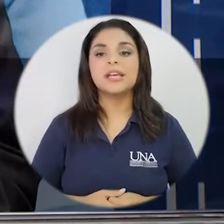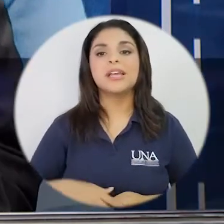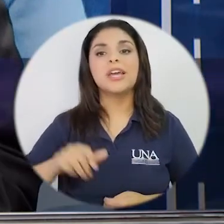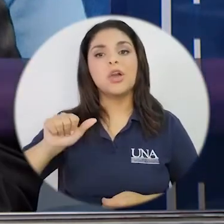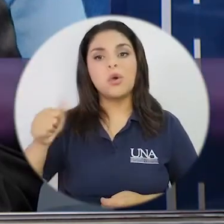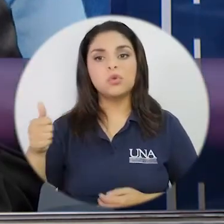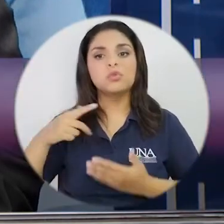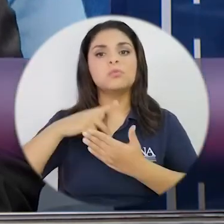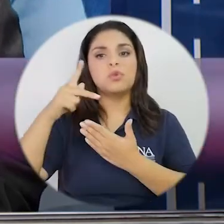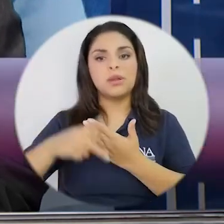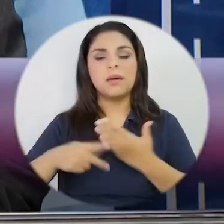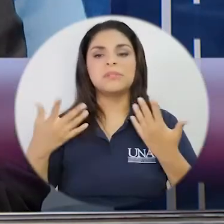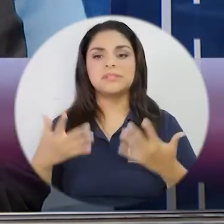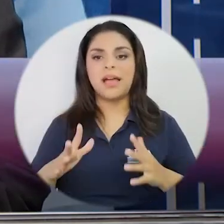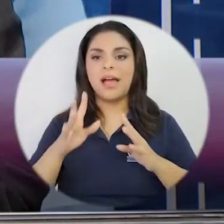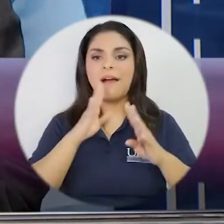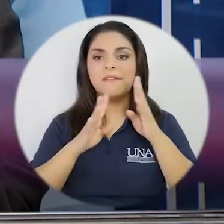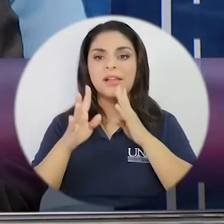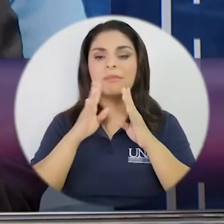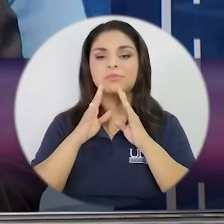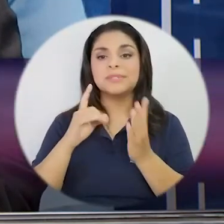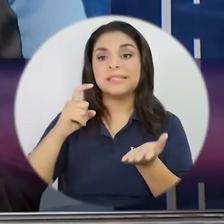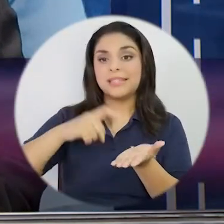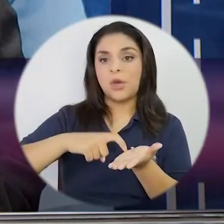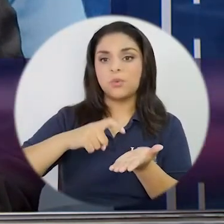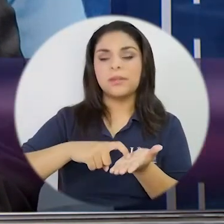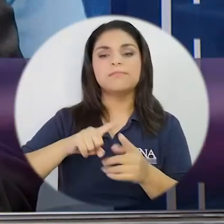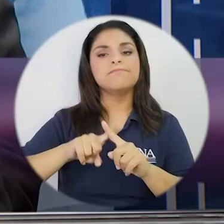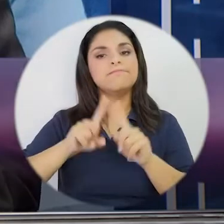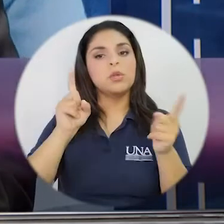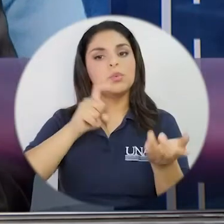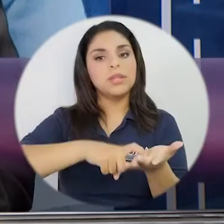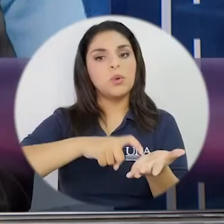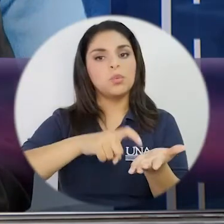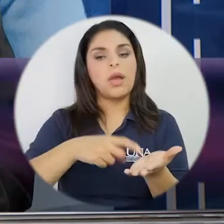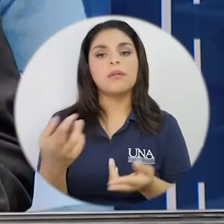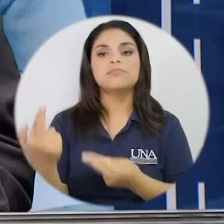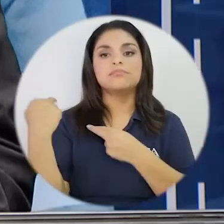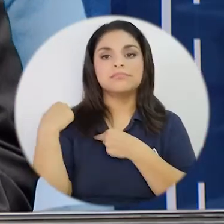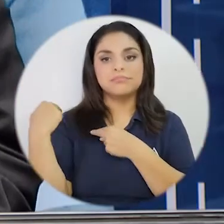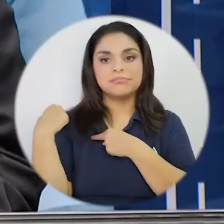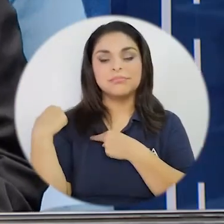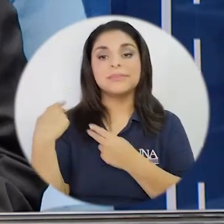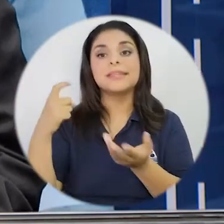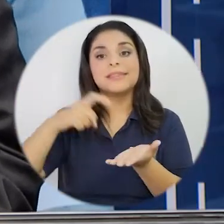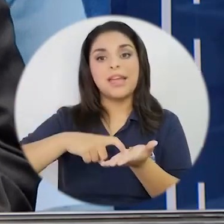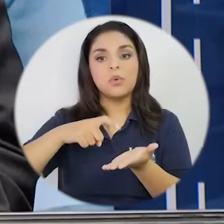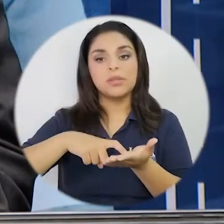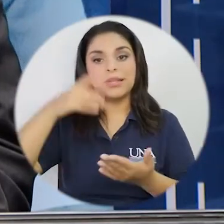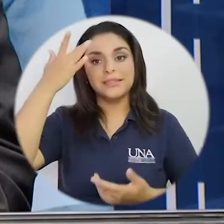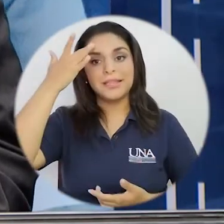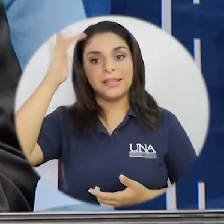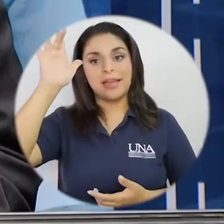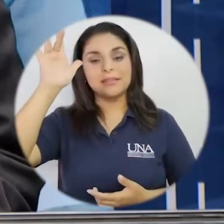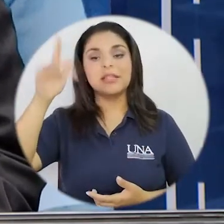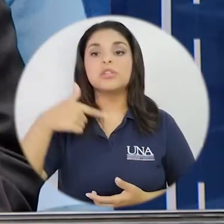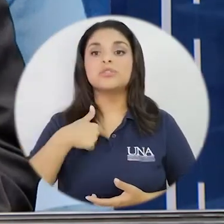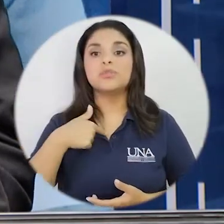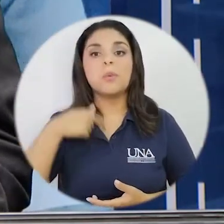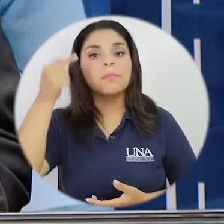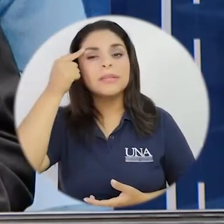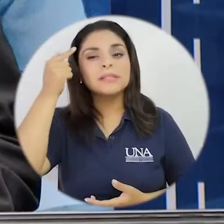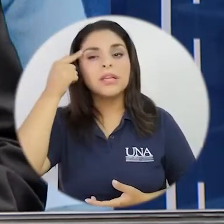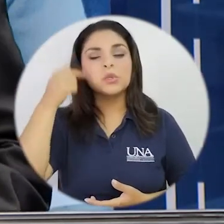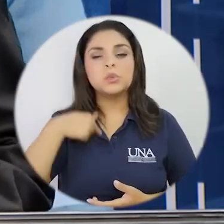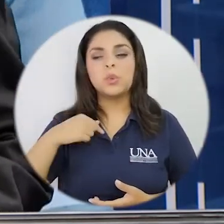como lo hemos en otros programas lo hemos conversado, deuda, pero deuda responsable, deuda inteligente. Si